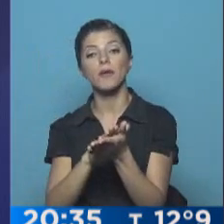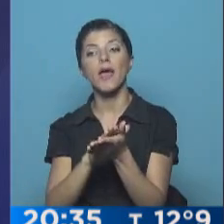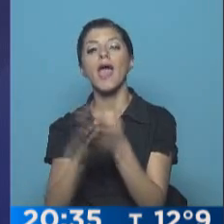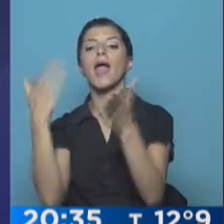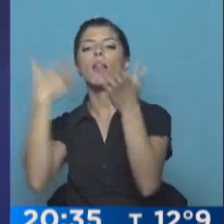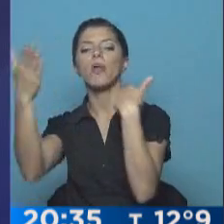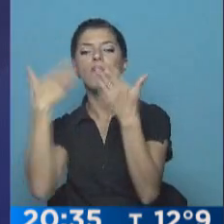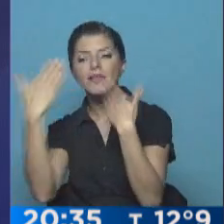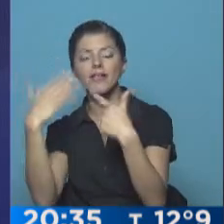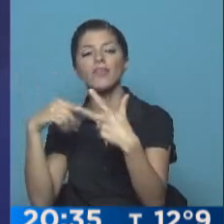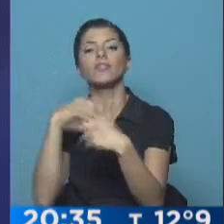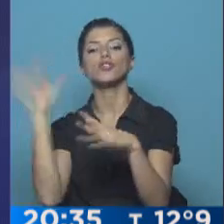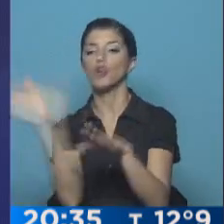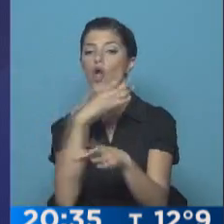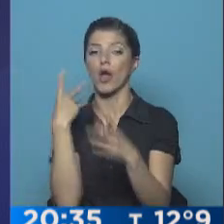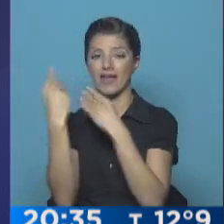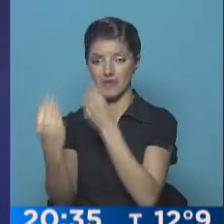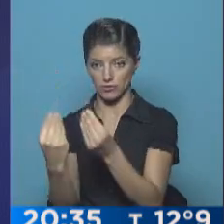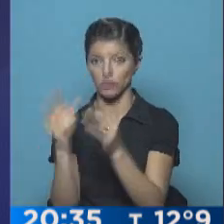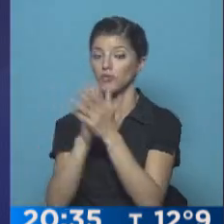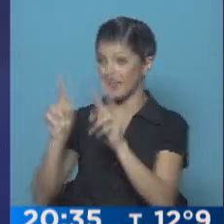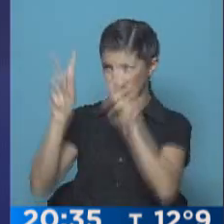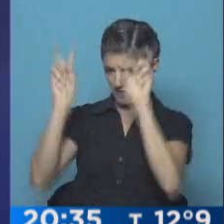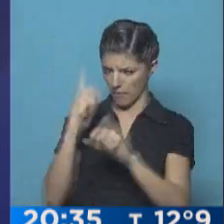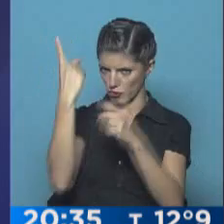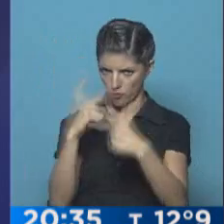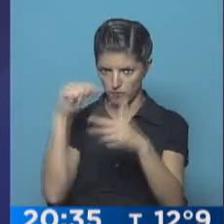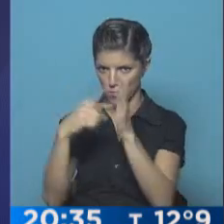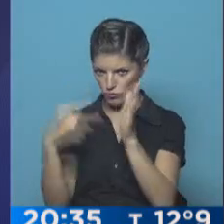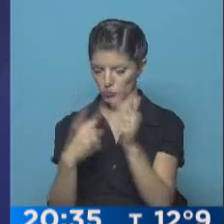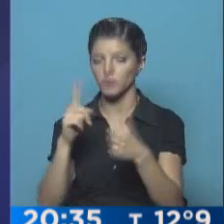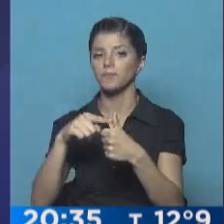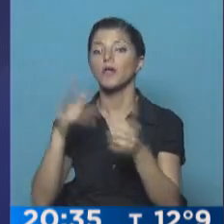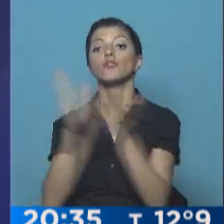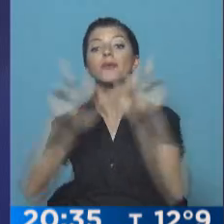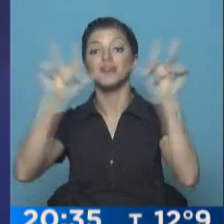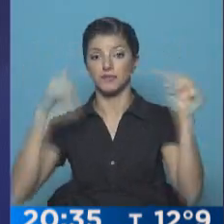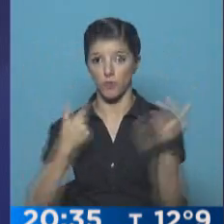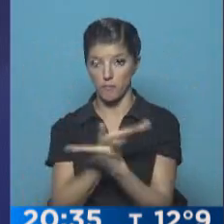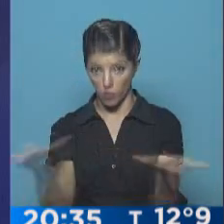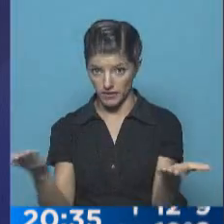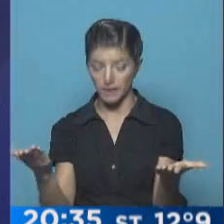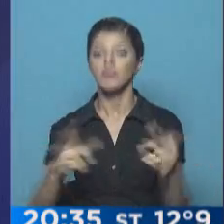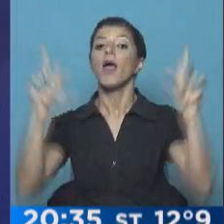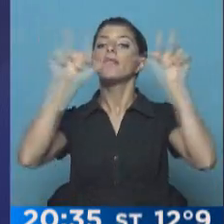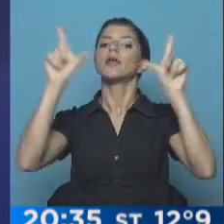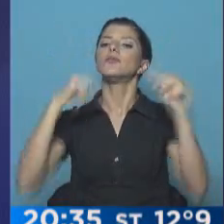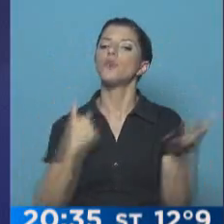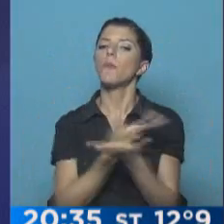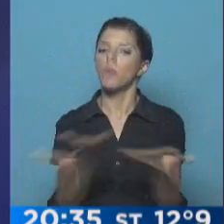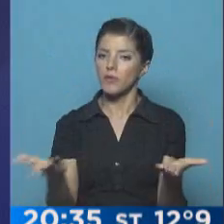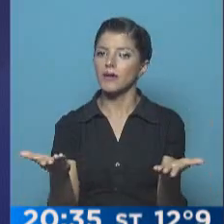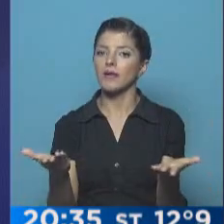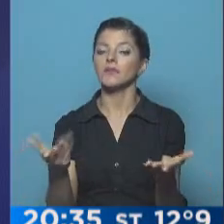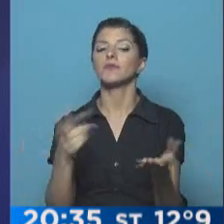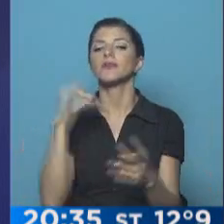debate entre los candidatos. A propósito de esto, dos cuestiones que tienen que ver con la televisión pública. Justamente la televisión pública se